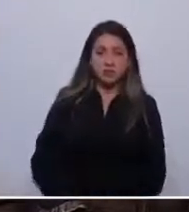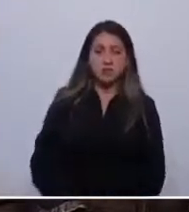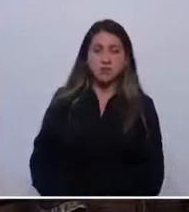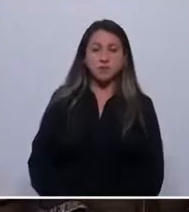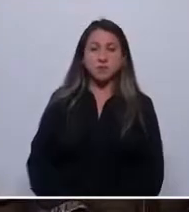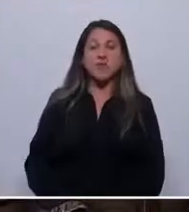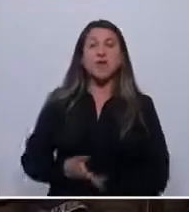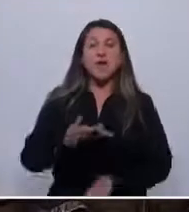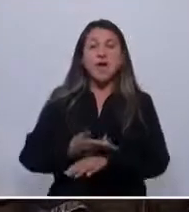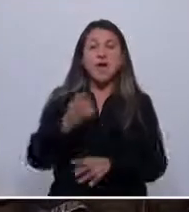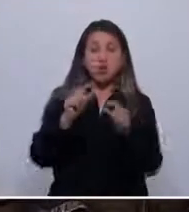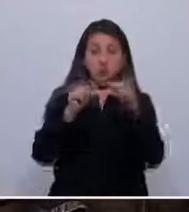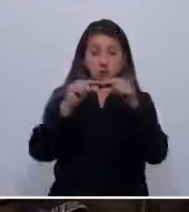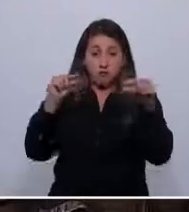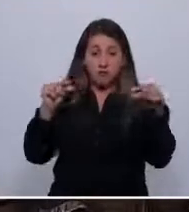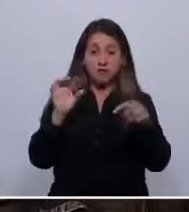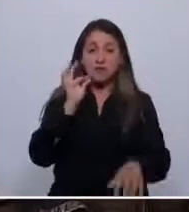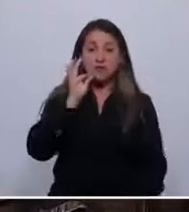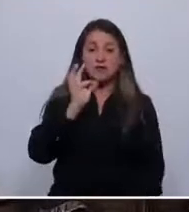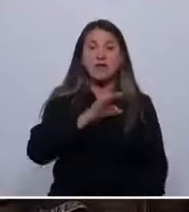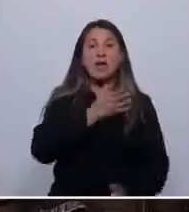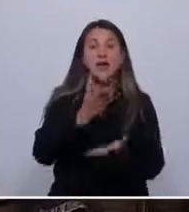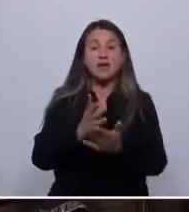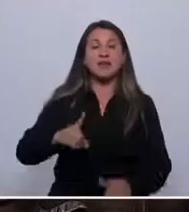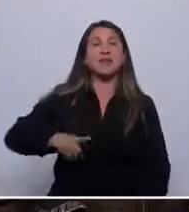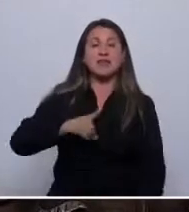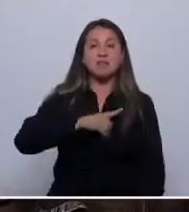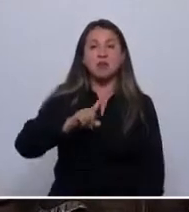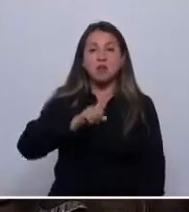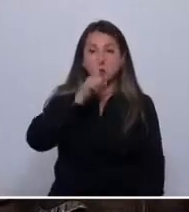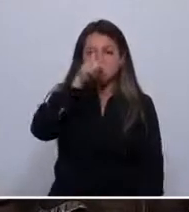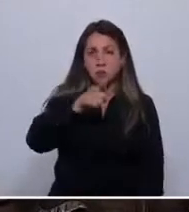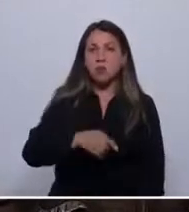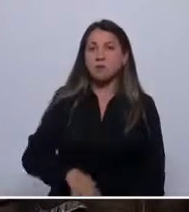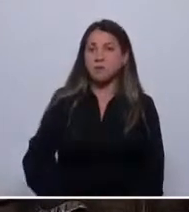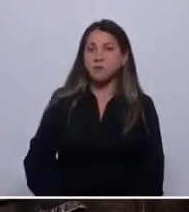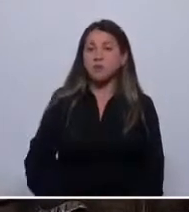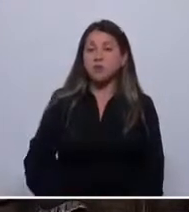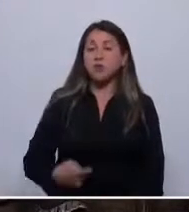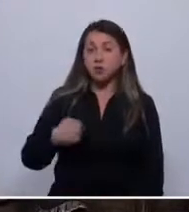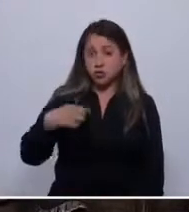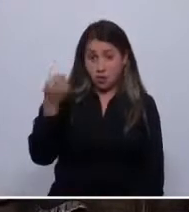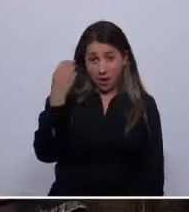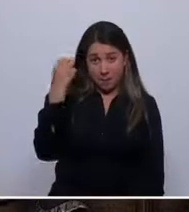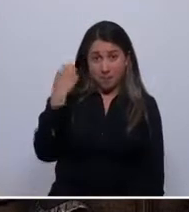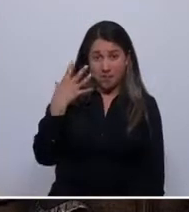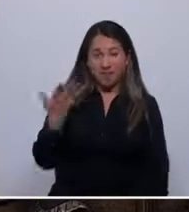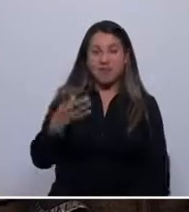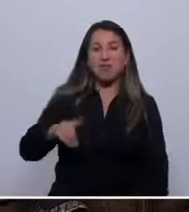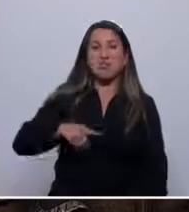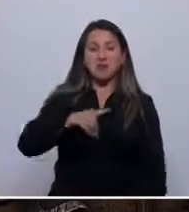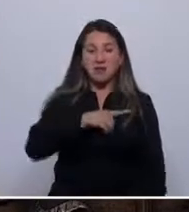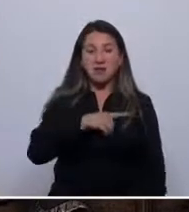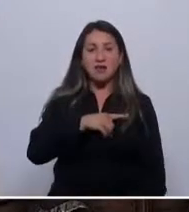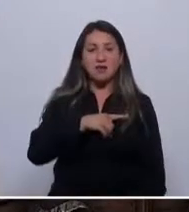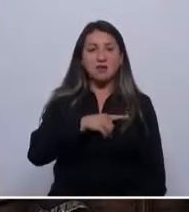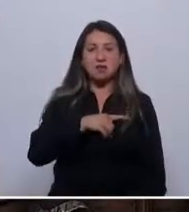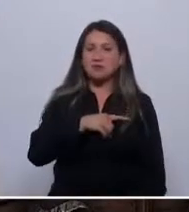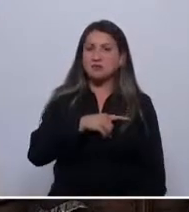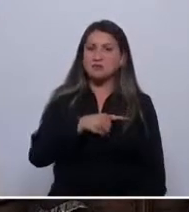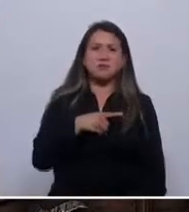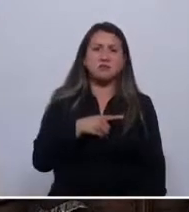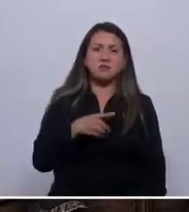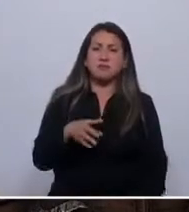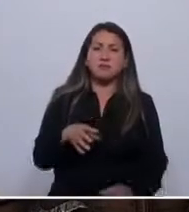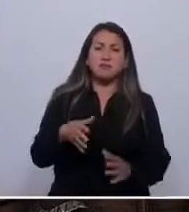Había una frase que decía: hasta que la dignidad se haga costumbre. Yo aprendí que la dignidad es la columna vertebral de todos los